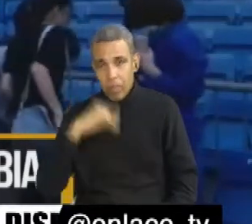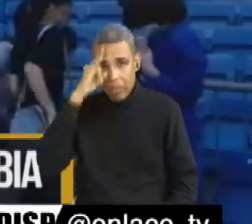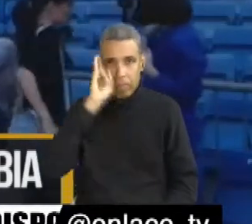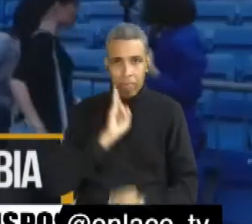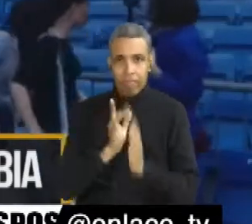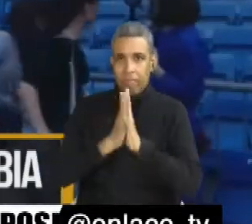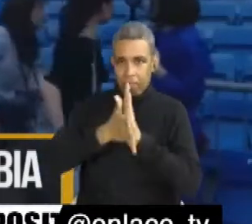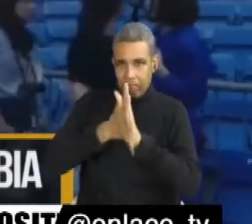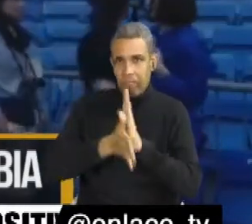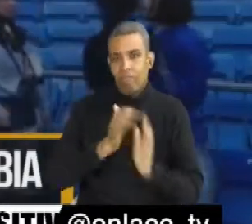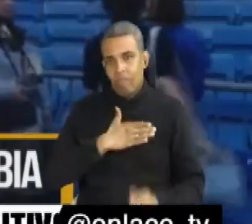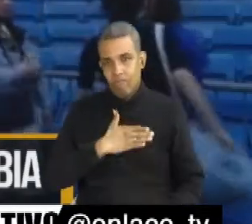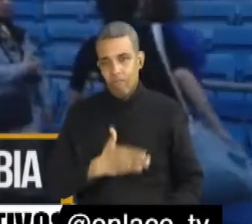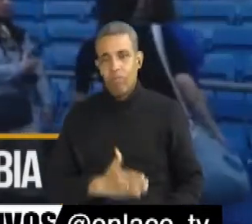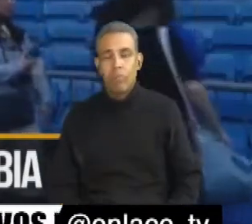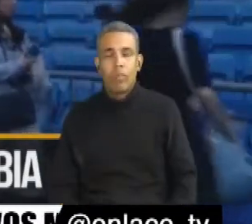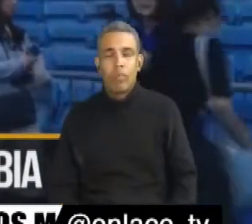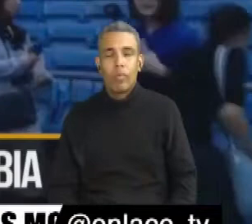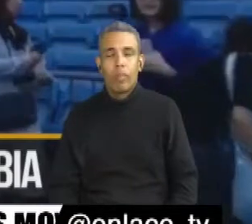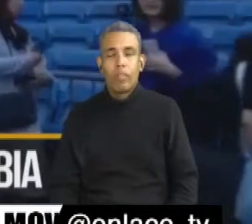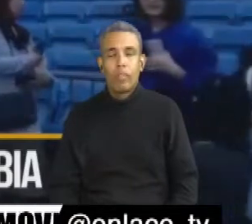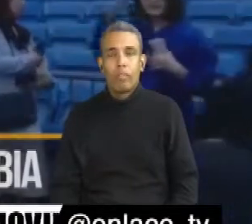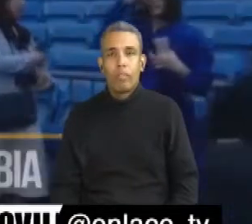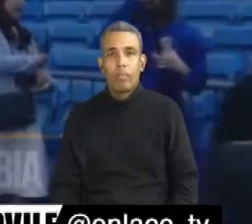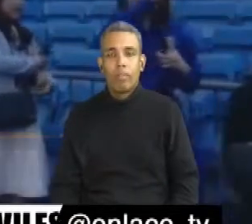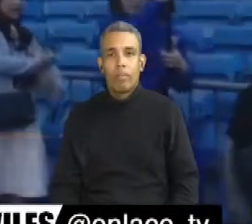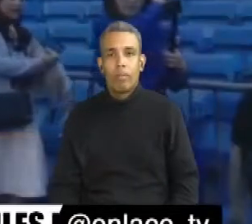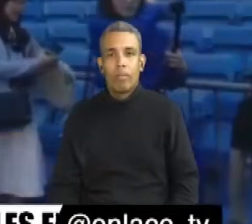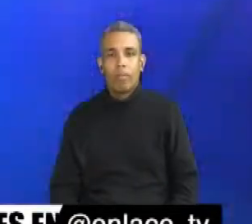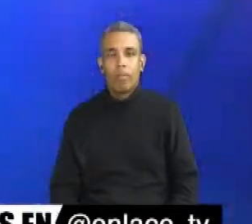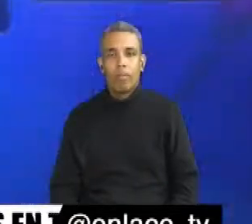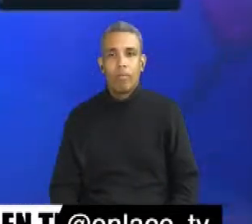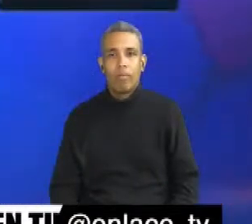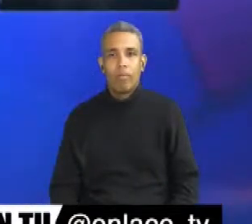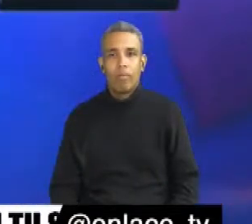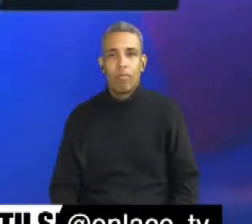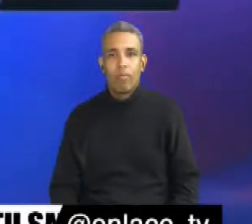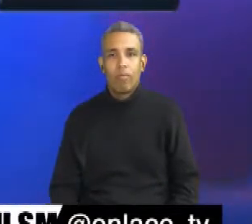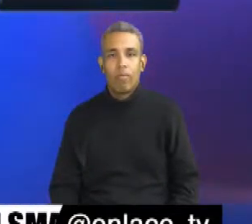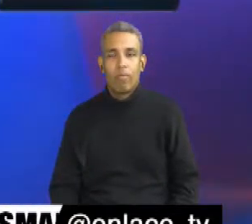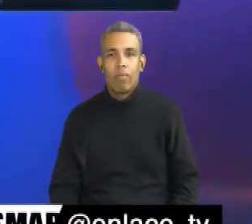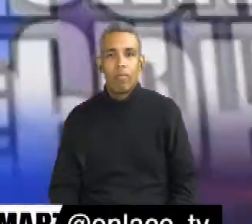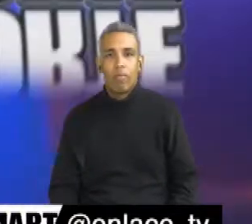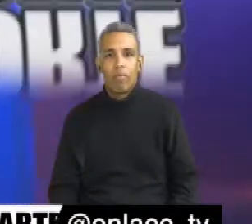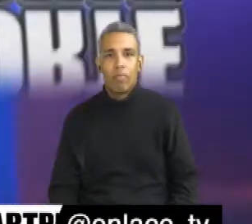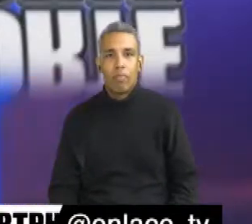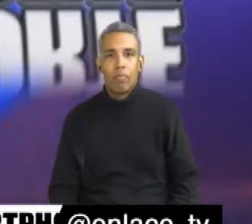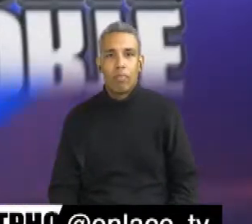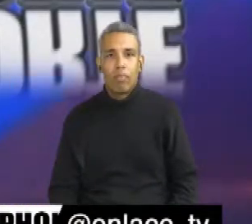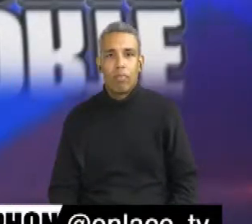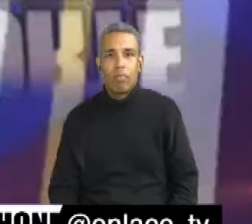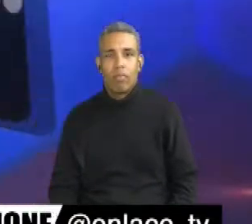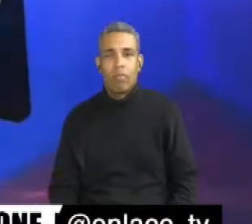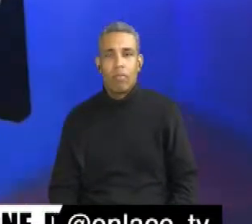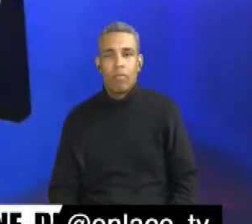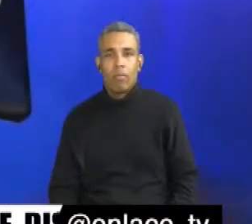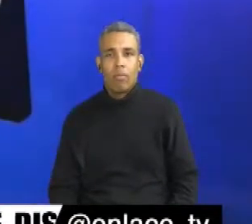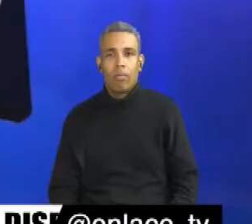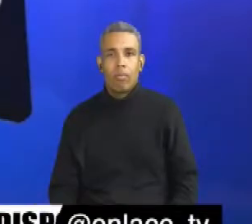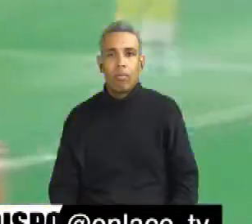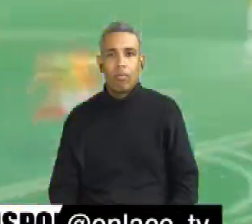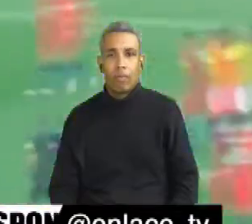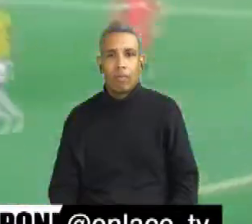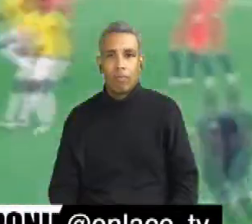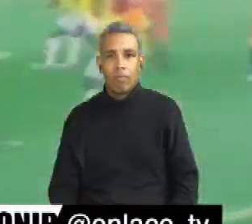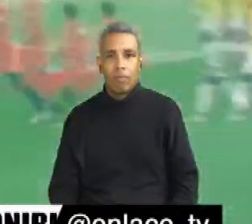Ariel Quiseno Mendoza desde el Estadio Santiago Bernabéu. Chao, chao, feliz tarde. Enlace Televisión, pasión por el deporte y pelota